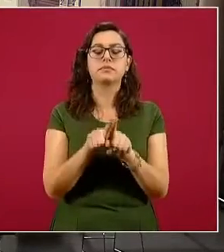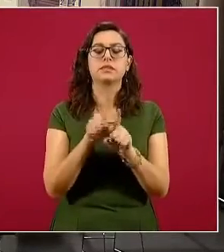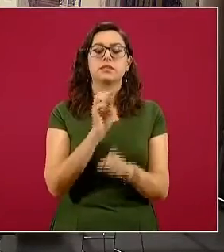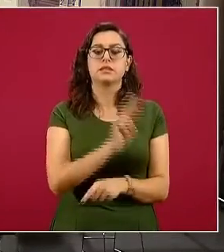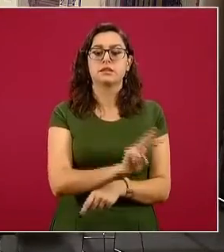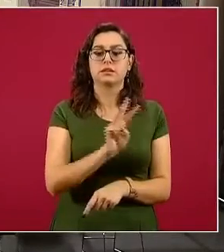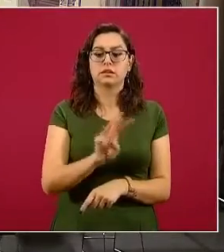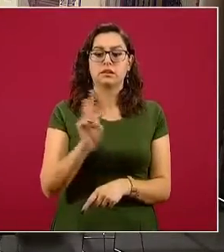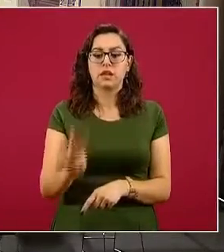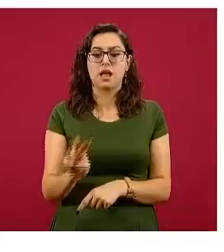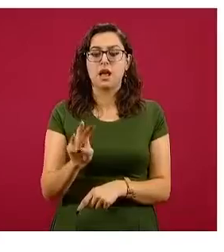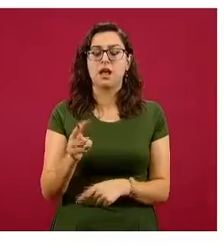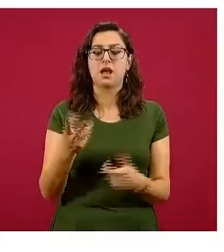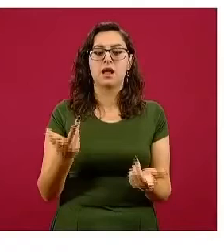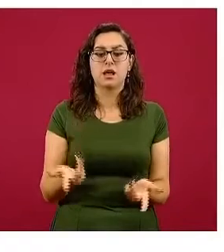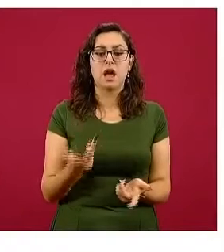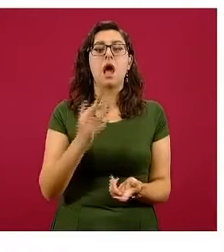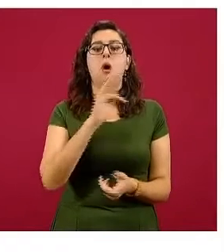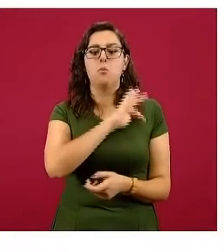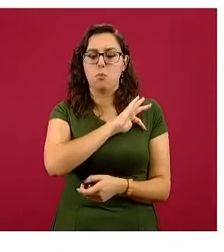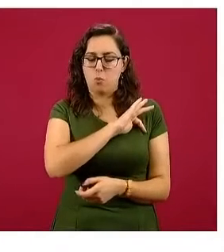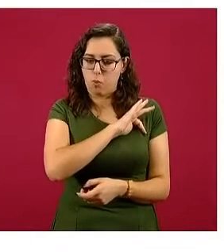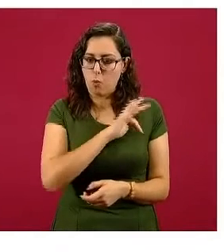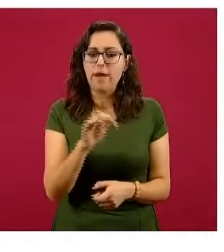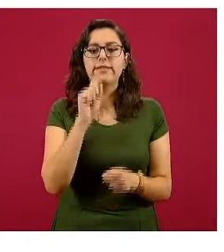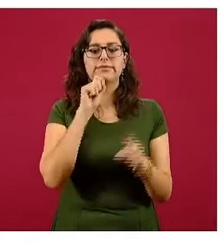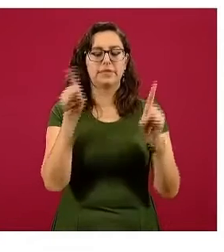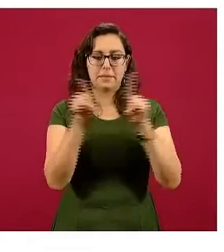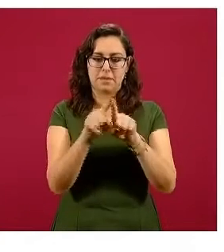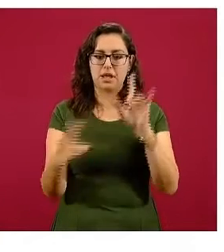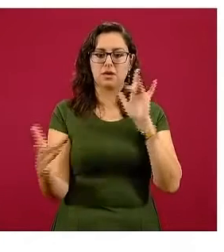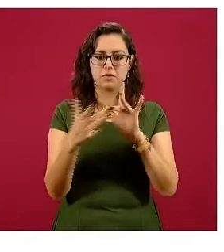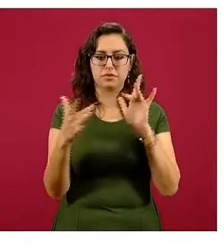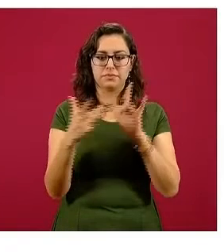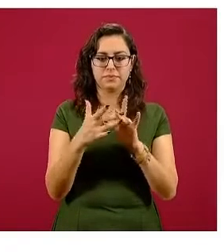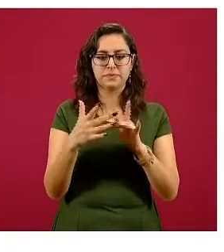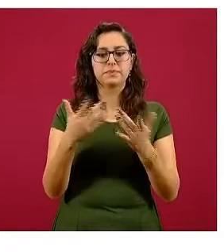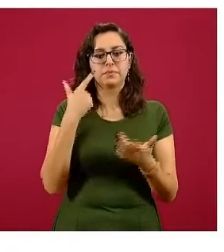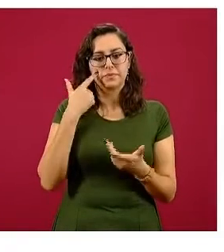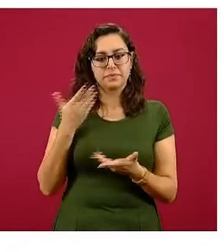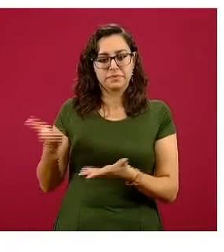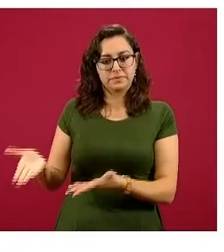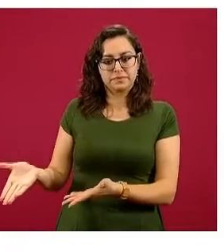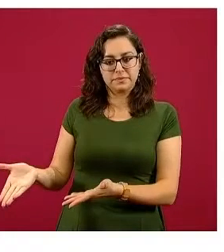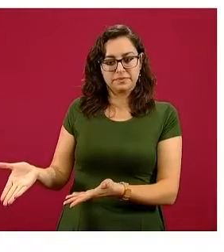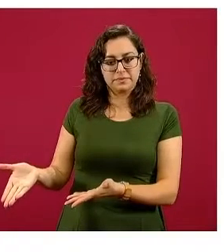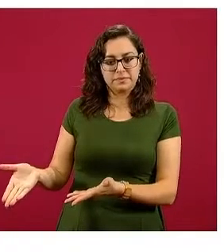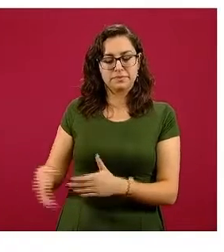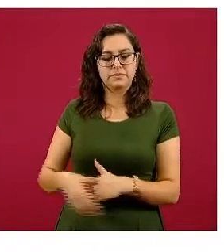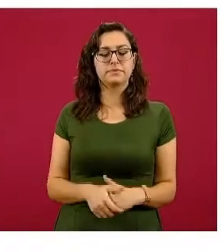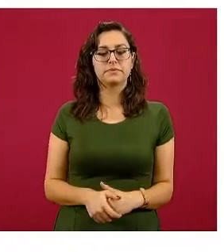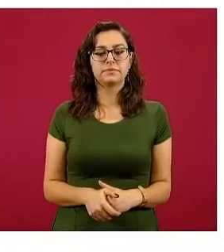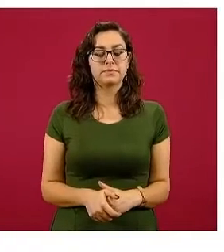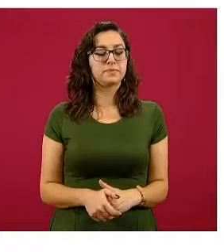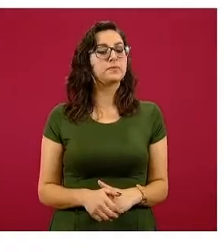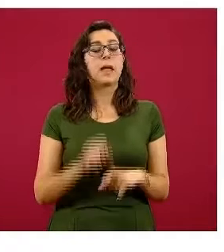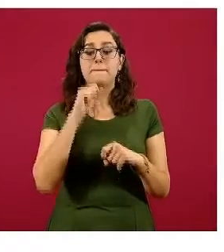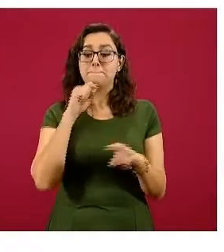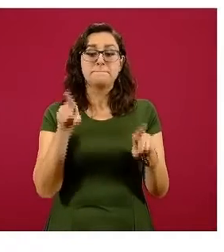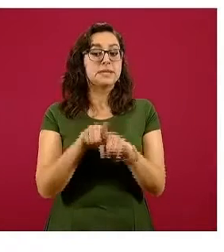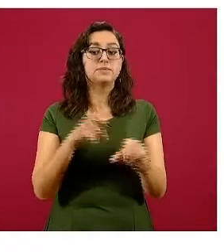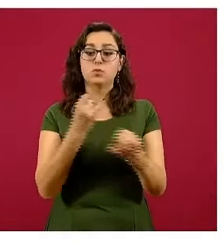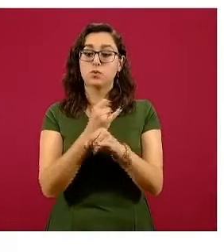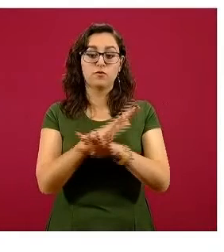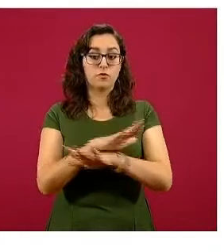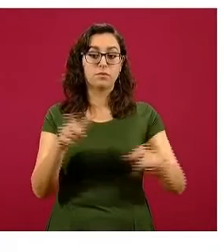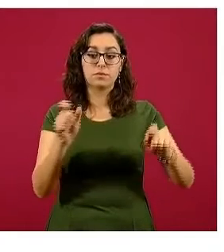Nacional de Equidad de Género y Salud Reproductiva, si entran al blog de la página, está el mismo banner que hemos mostrado ahora